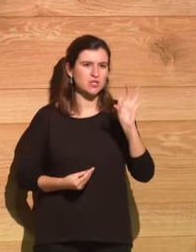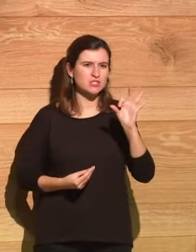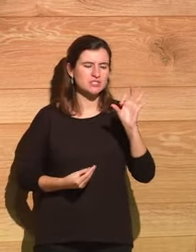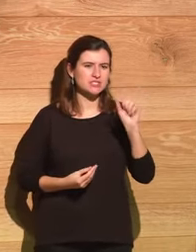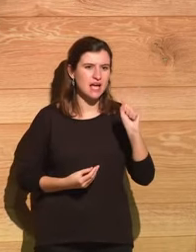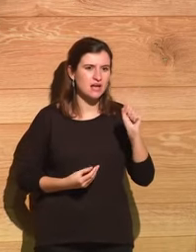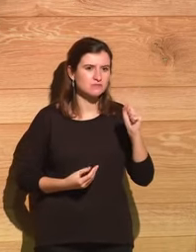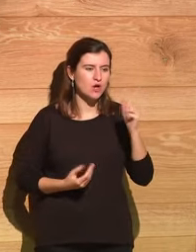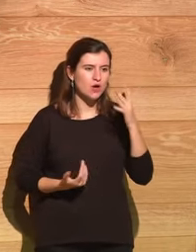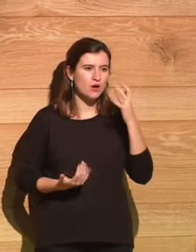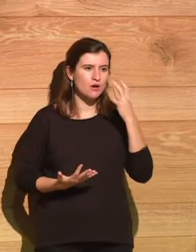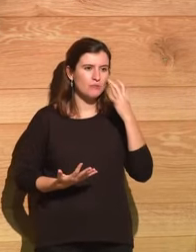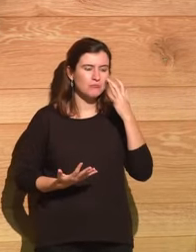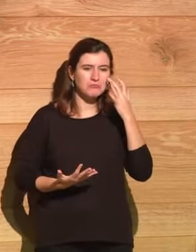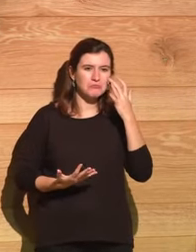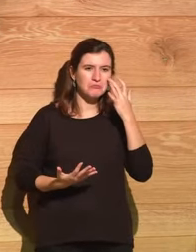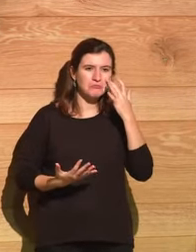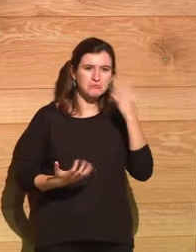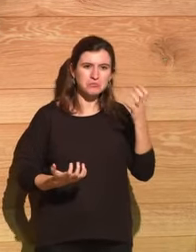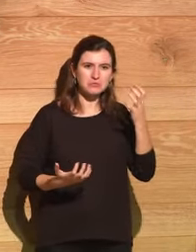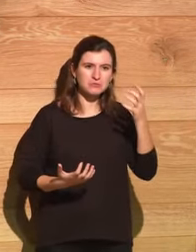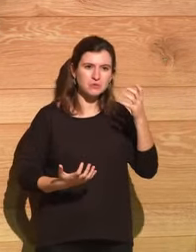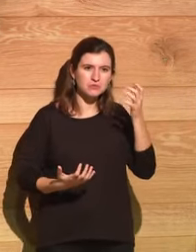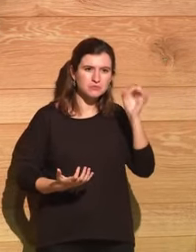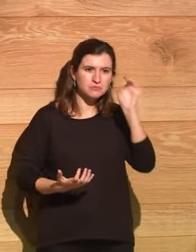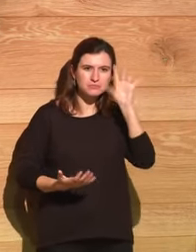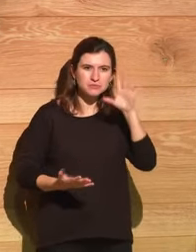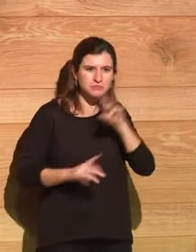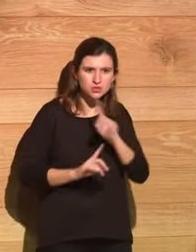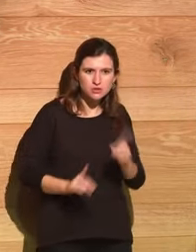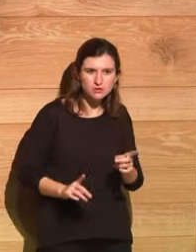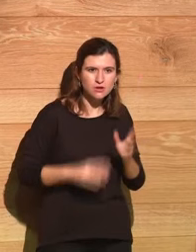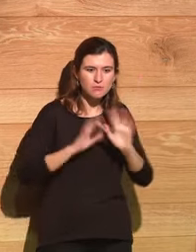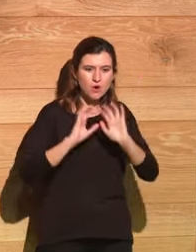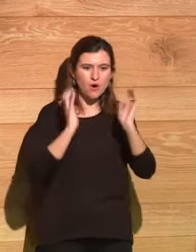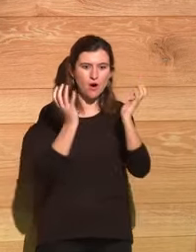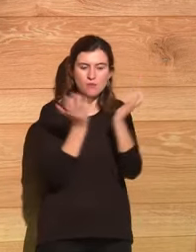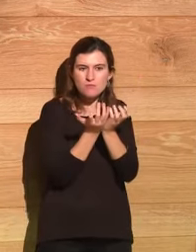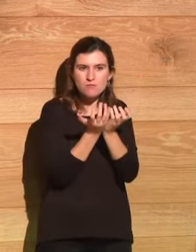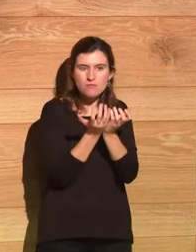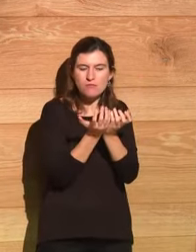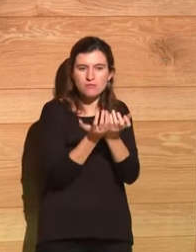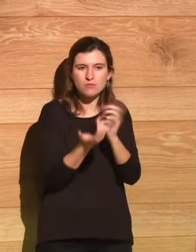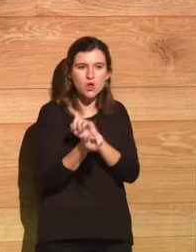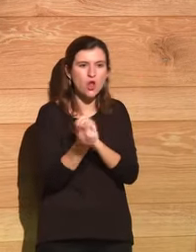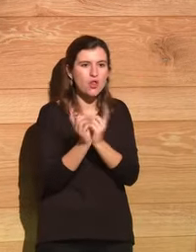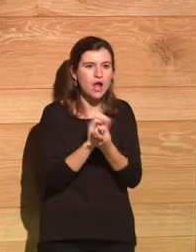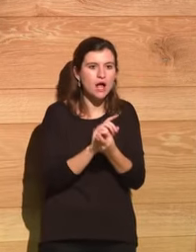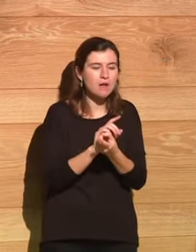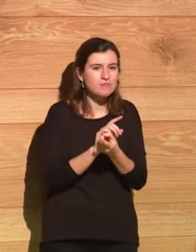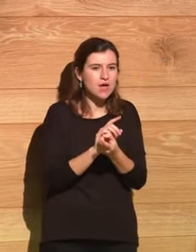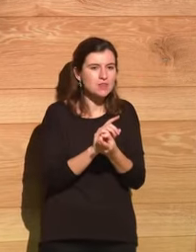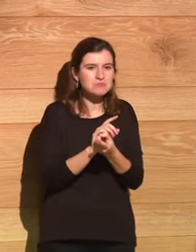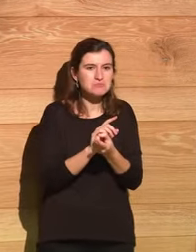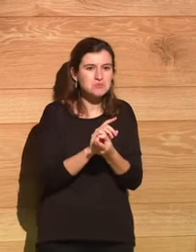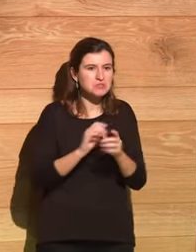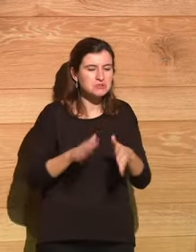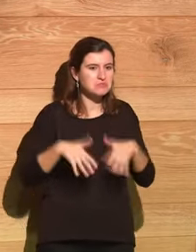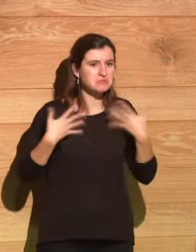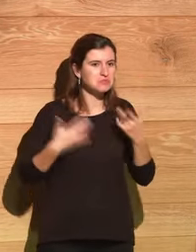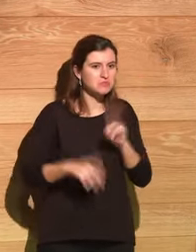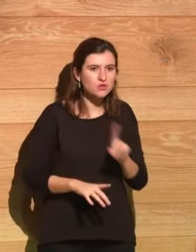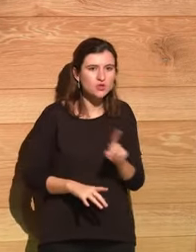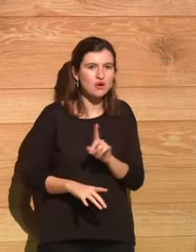¿no? Todo lo que ha cambiado el mundo, ¿no? Sino yo creo que sería incluso un motor de